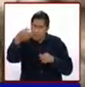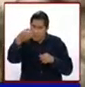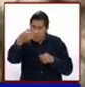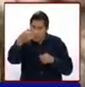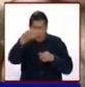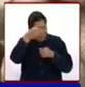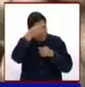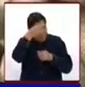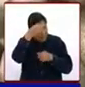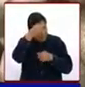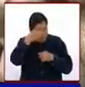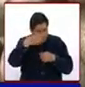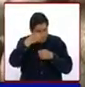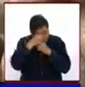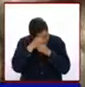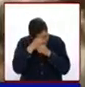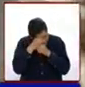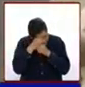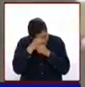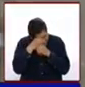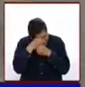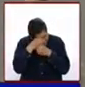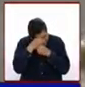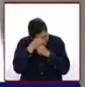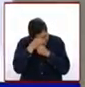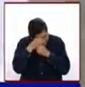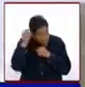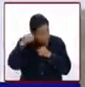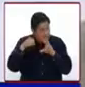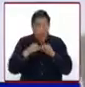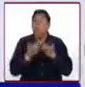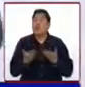inicialmente para analizar los microorganismos.